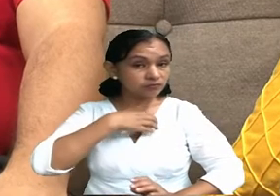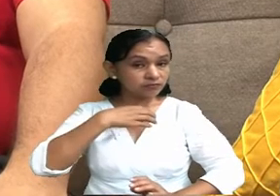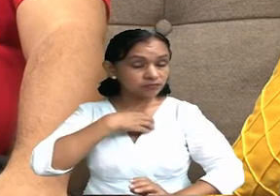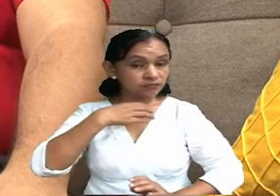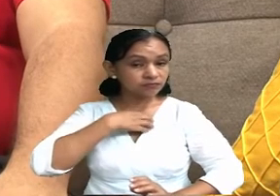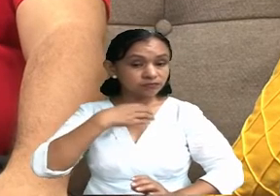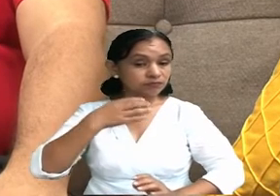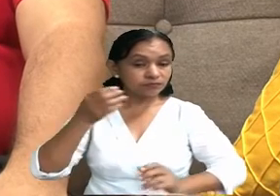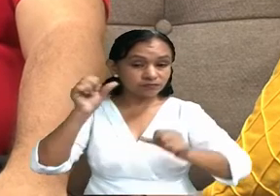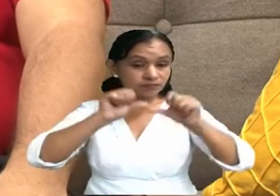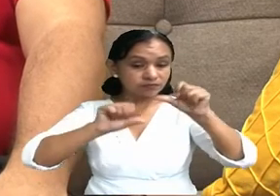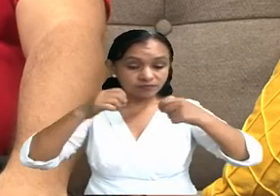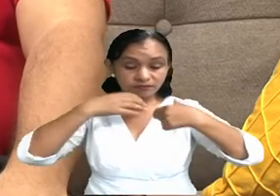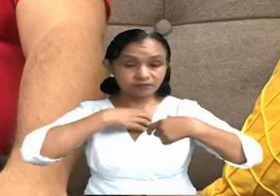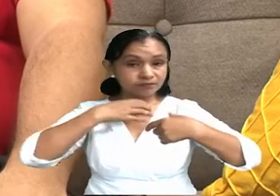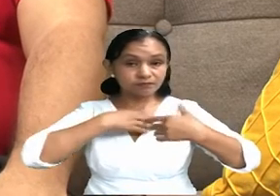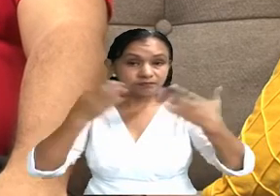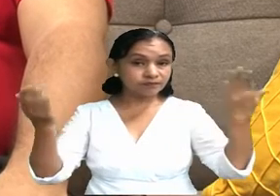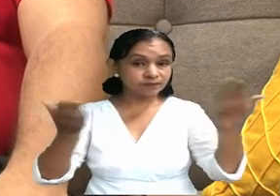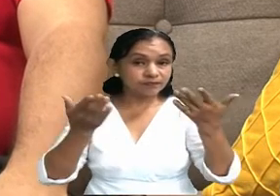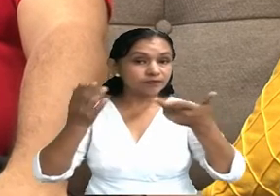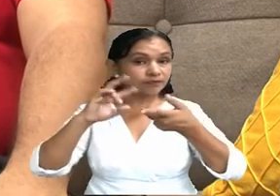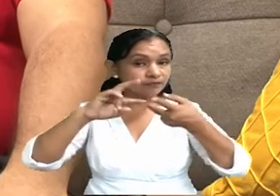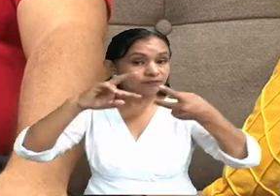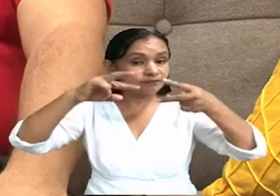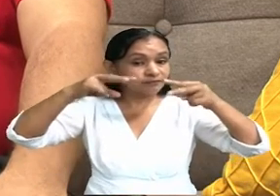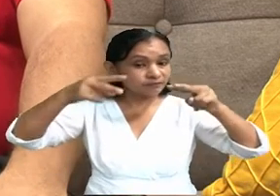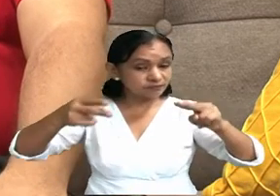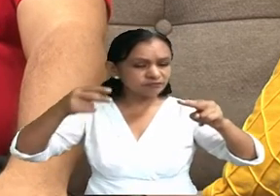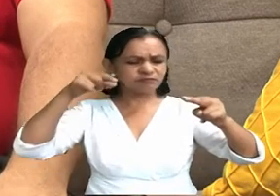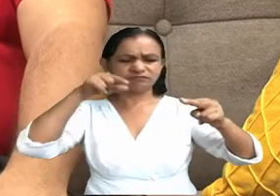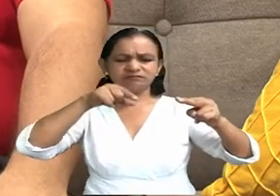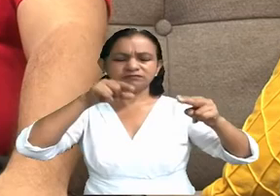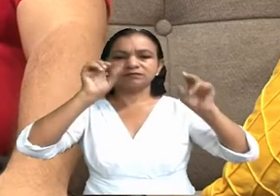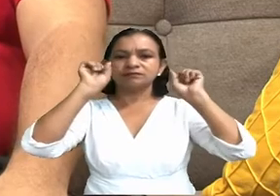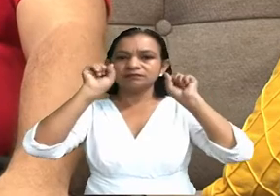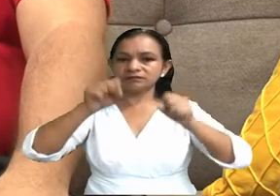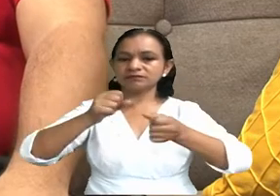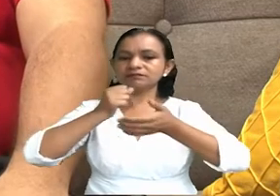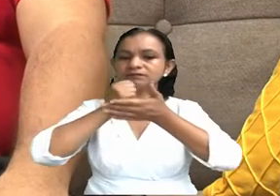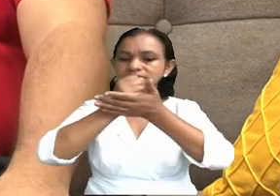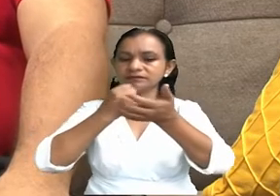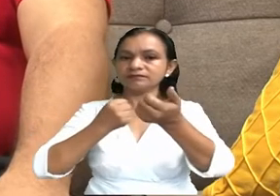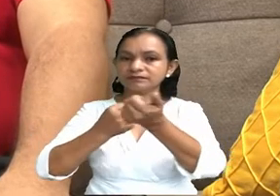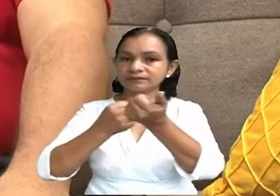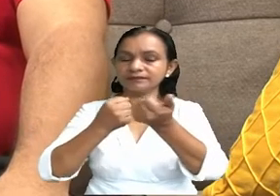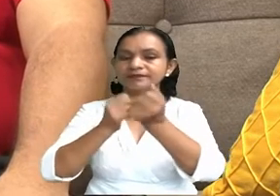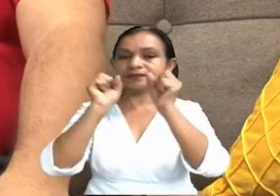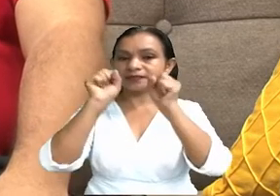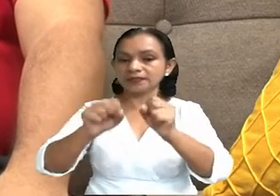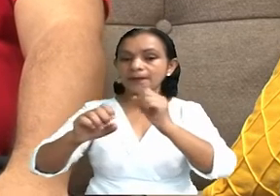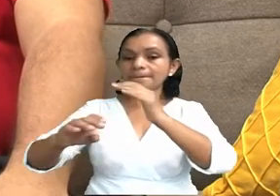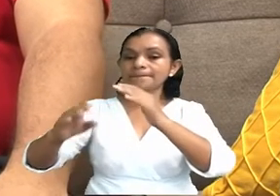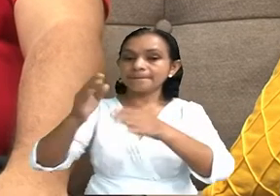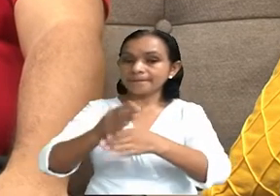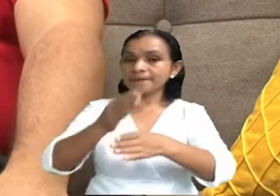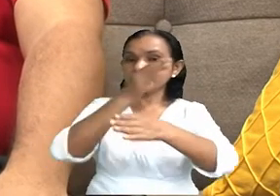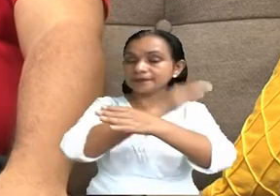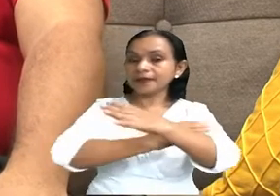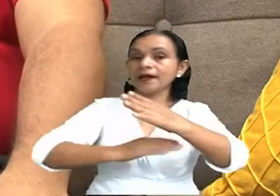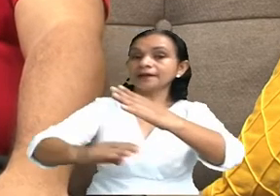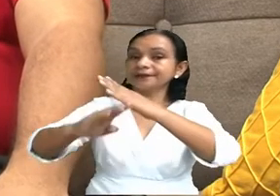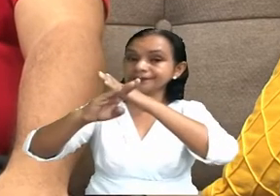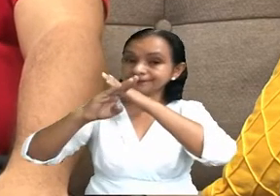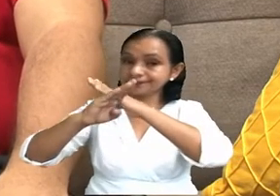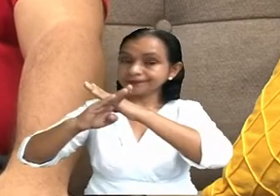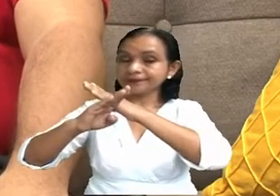en su composición biológica, etc. Y pueden ser tratables. Y puede prevenirse la aparición de